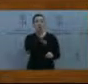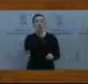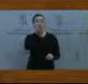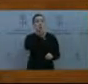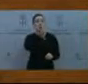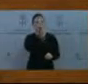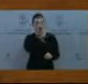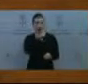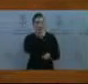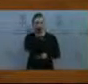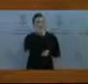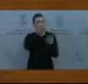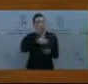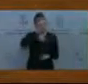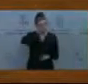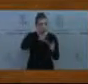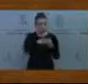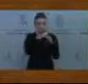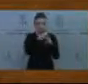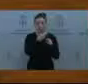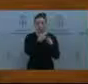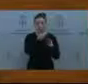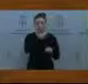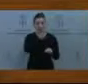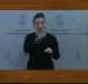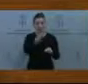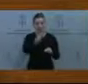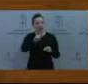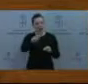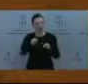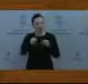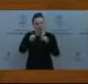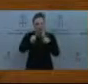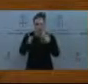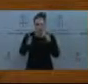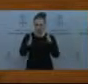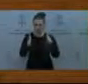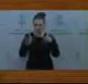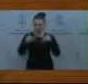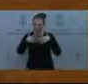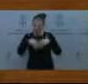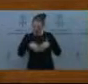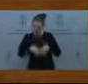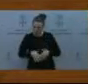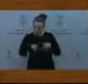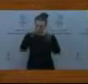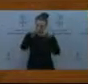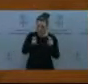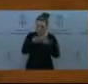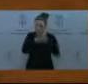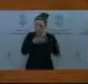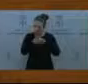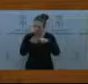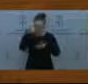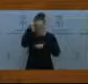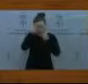a interiorizar el tema, empezar a hablarlo en voz bajita y tratar de decir lo que a mí